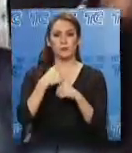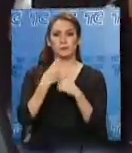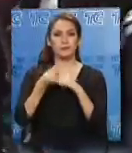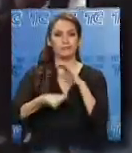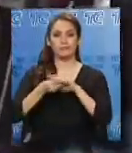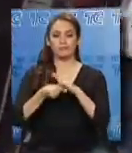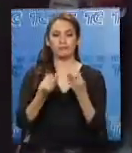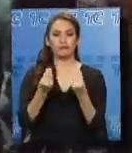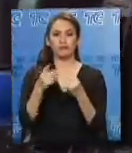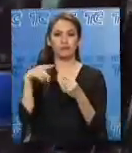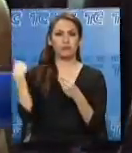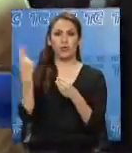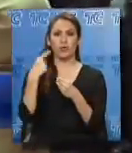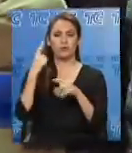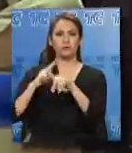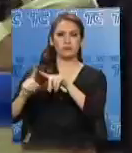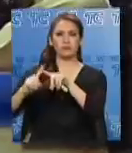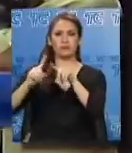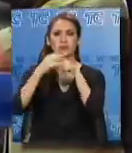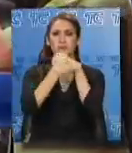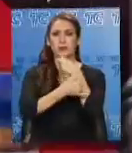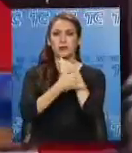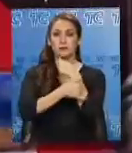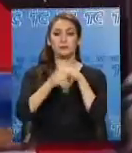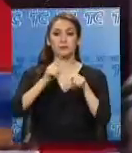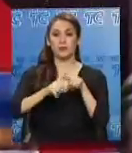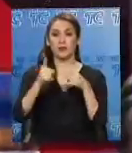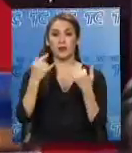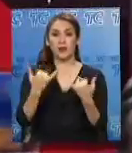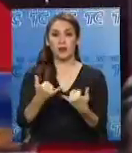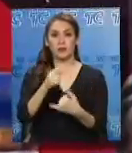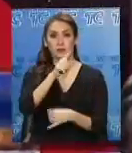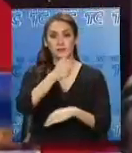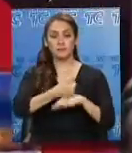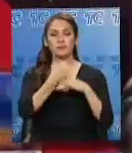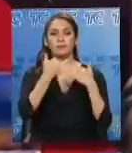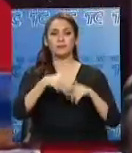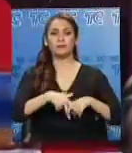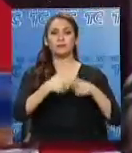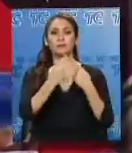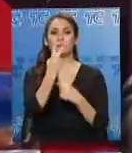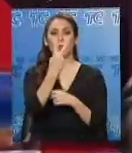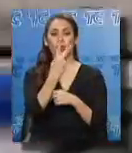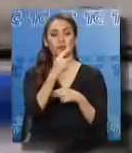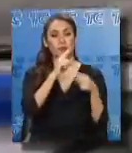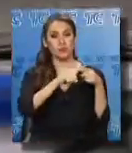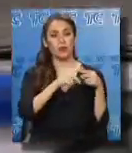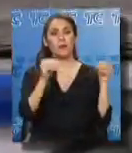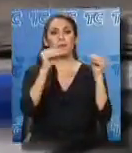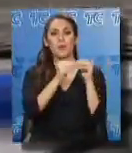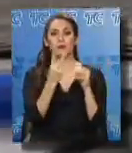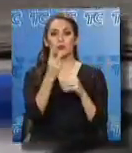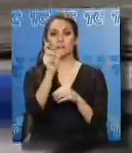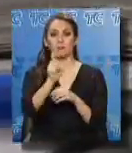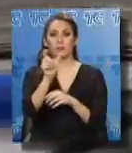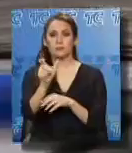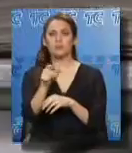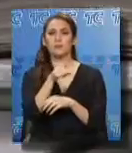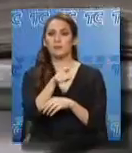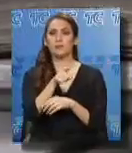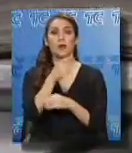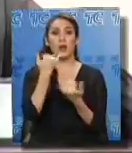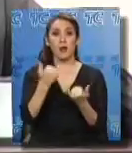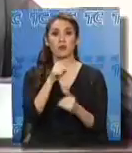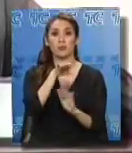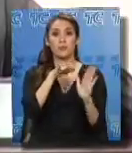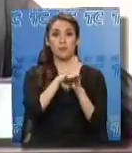general del Estado, Galo Chiriboga, dio a conocer que junto al titular de la FEF son investigados dos funcionarios más. Dijo que sus cuentas bancarias fueron